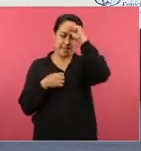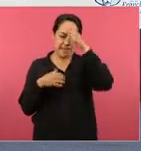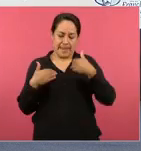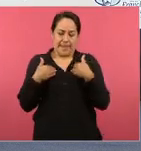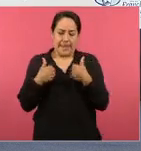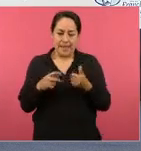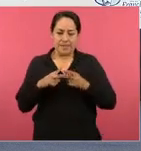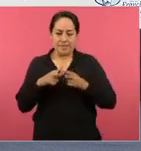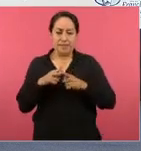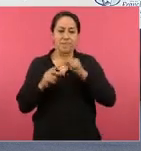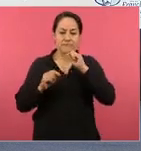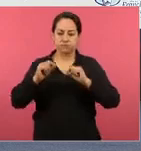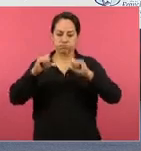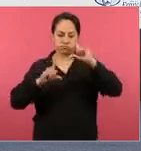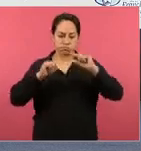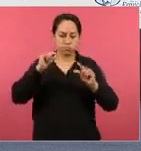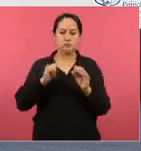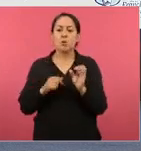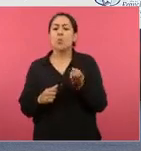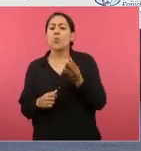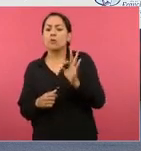con una representación gráfica.